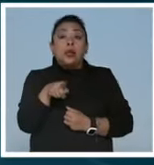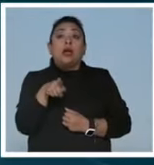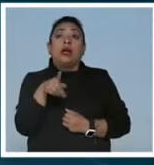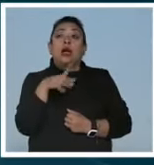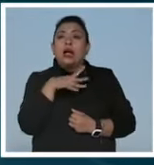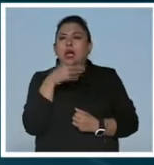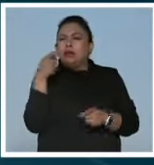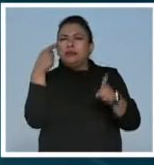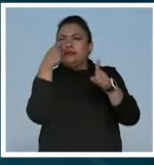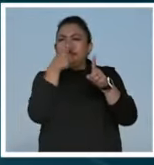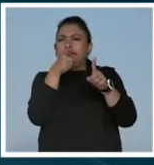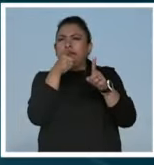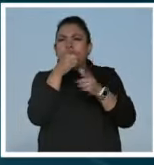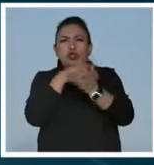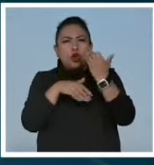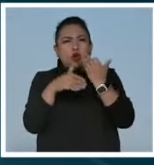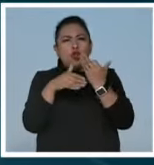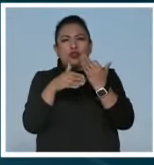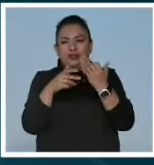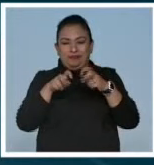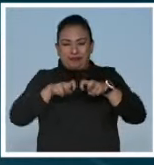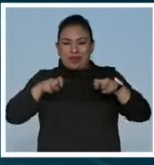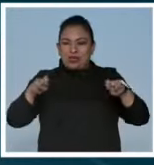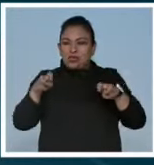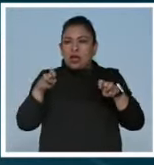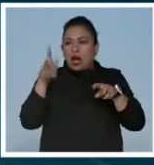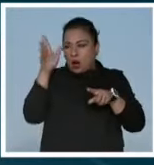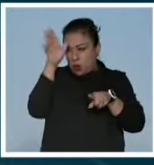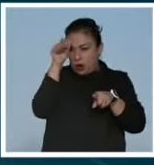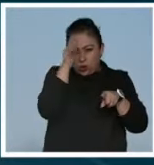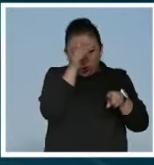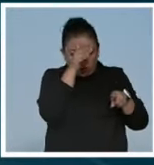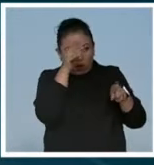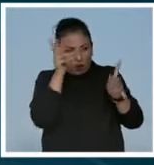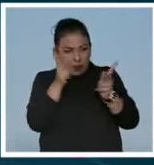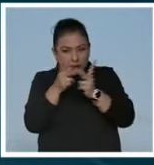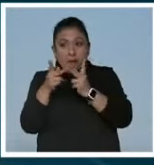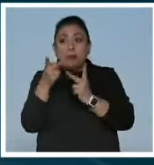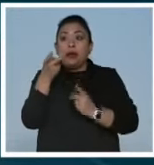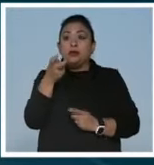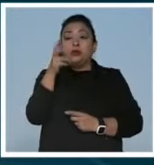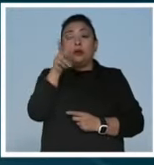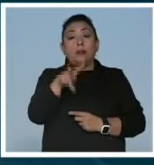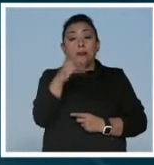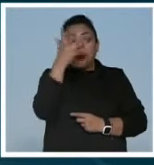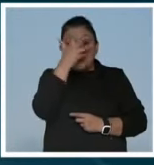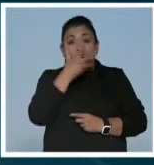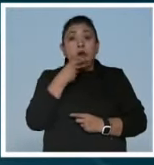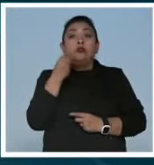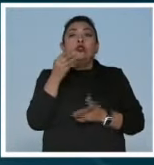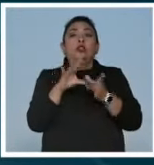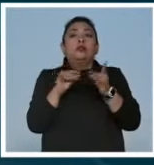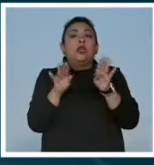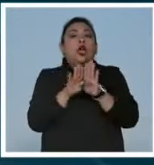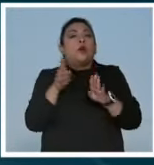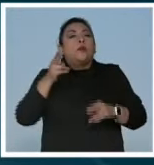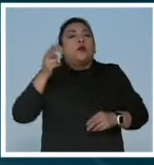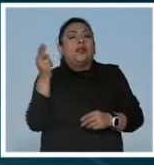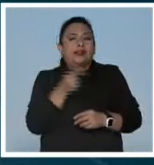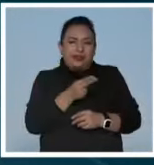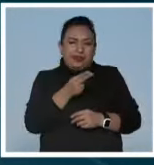un objetivo común todos los que estamos aquí en esta mesa, de verdad es muy hermoso, porque está hablando de lo que es